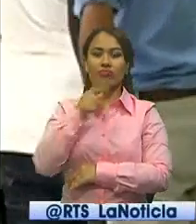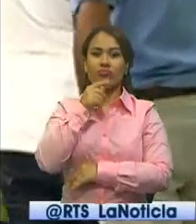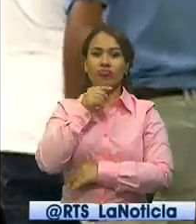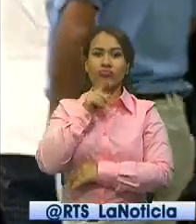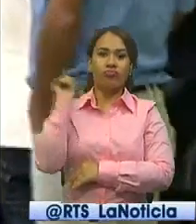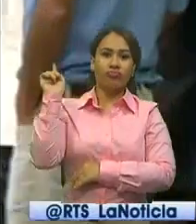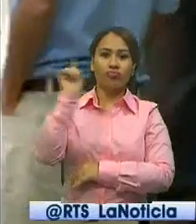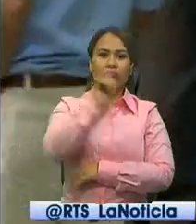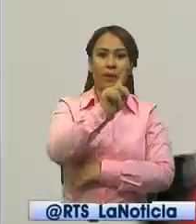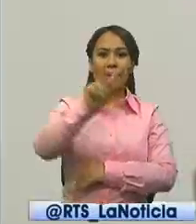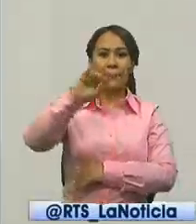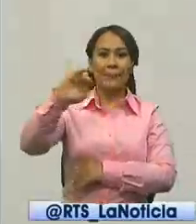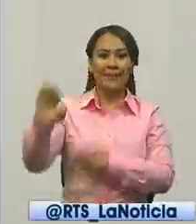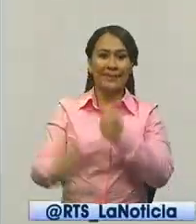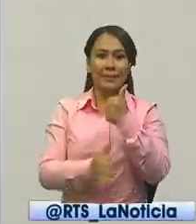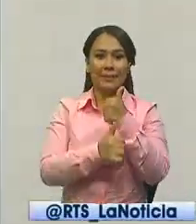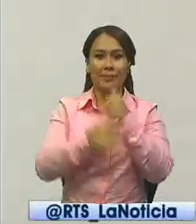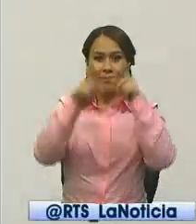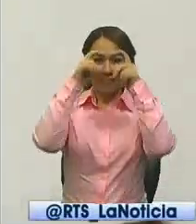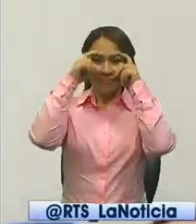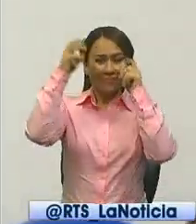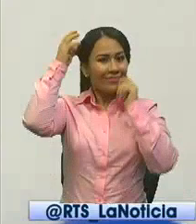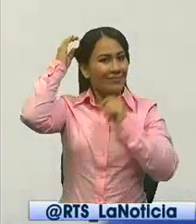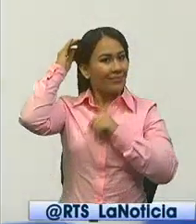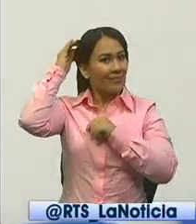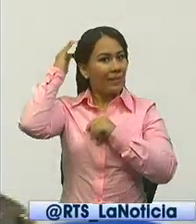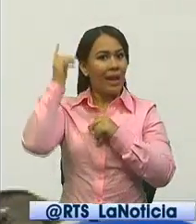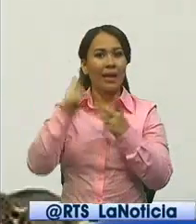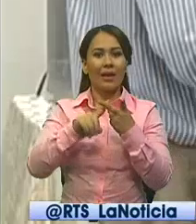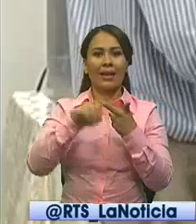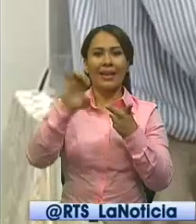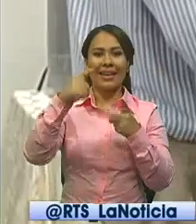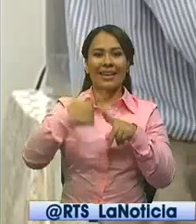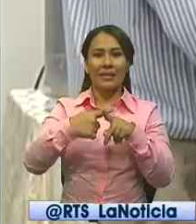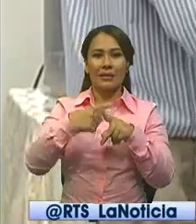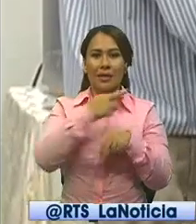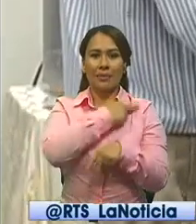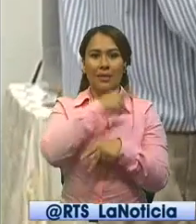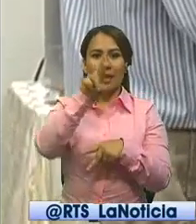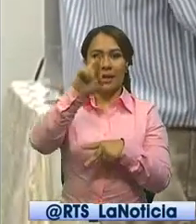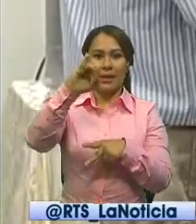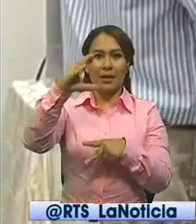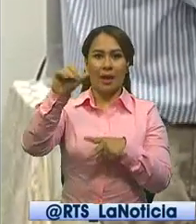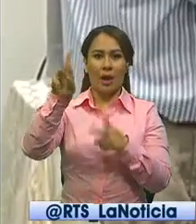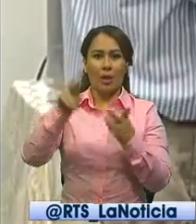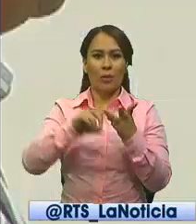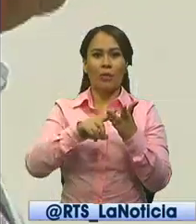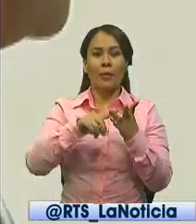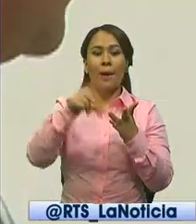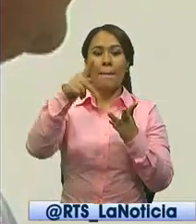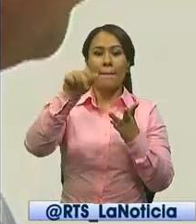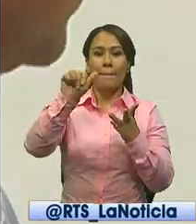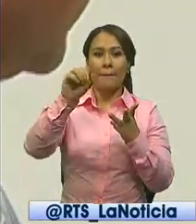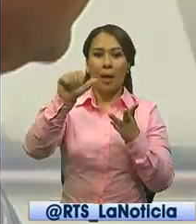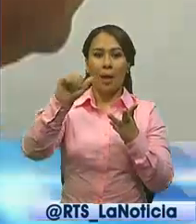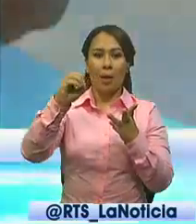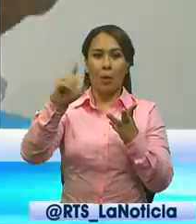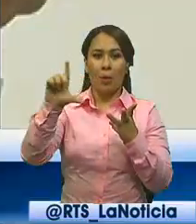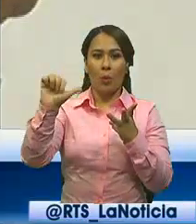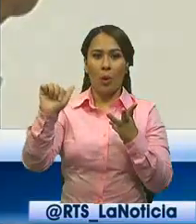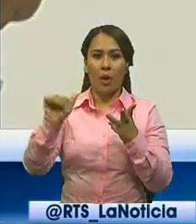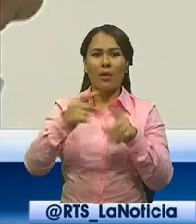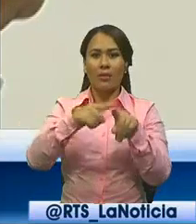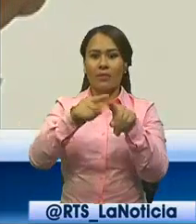el vicepresidente Jorge Glass, el ex canciller Ricardo Patiño, Paola Pavón, secretaria de Gestión Política, entre